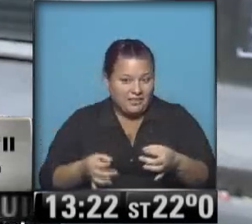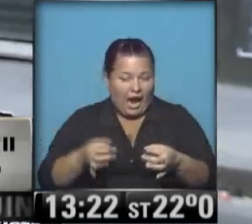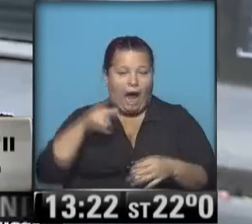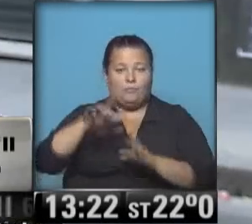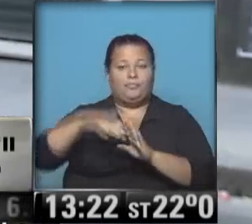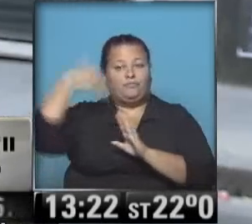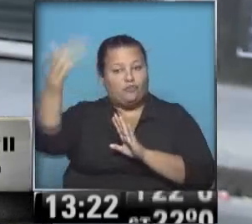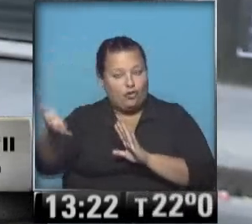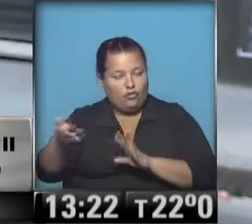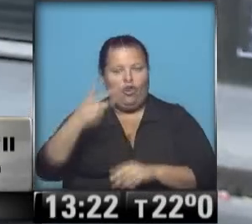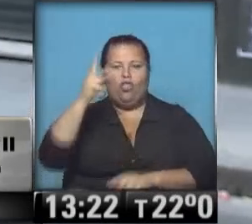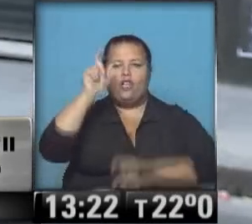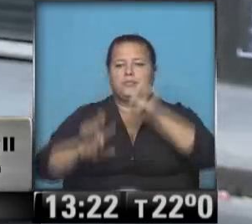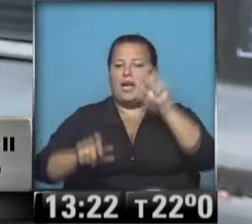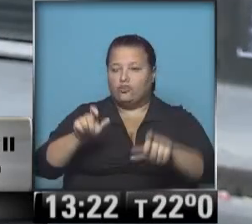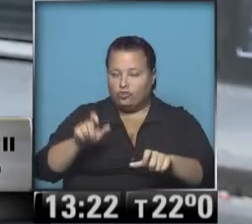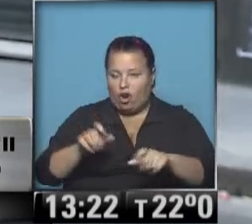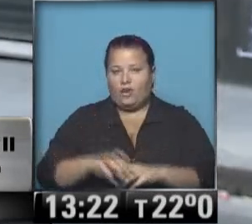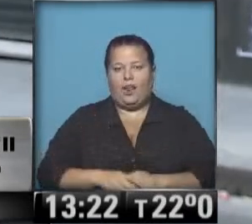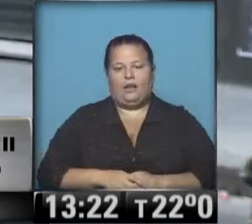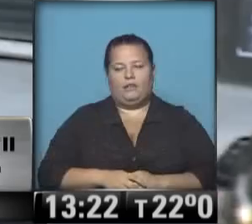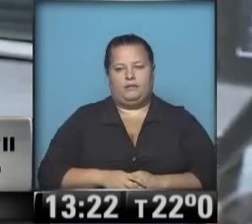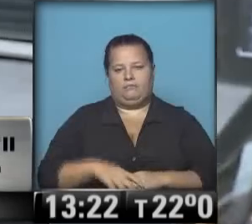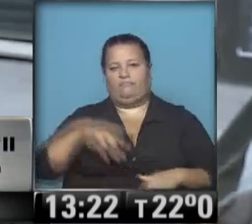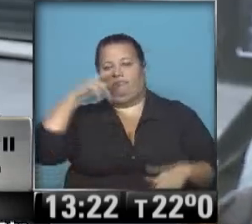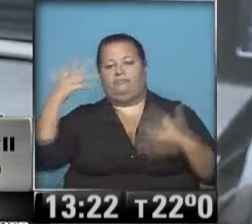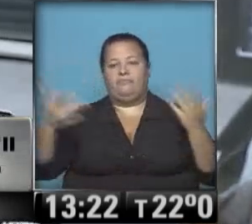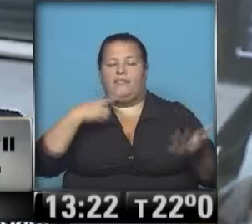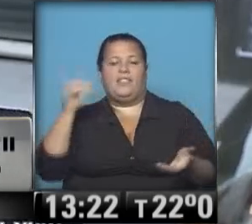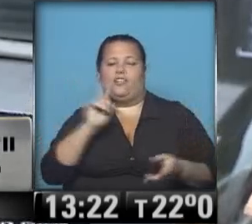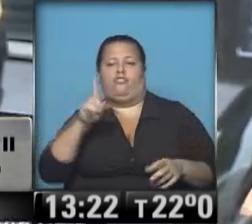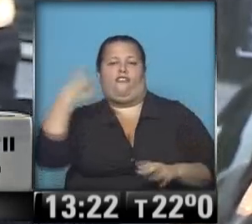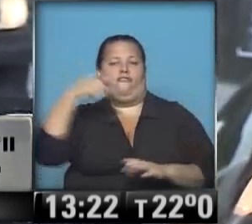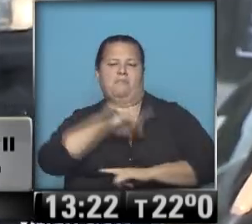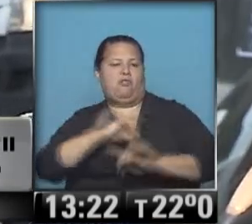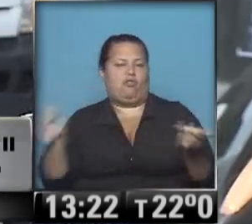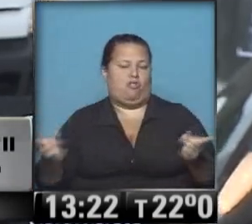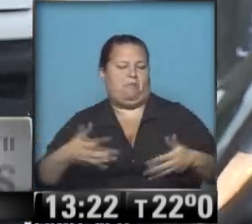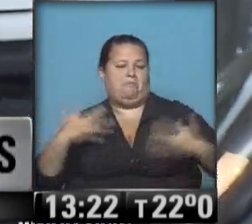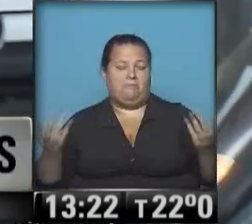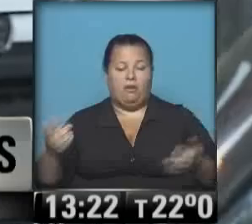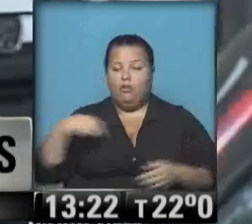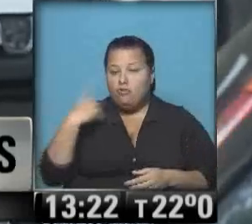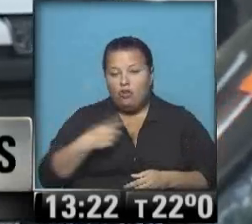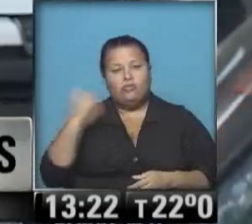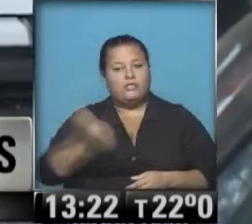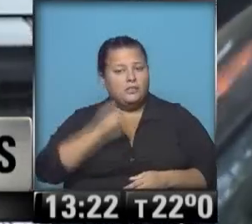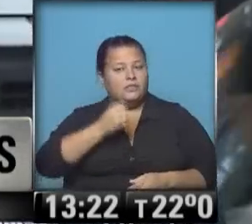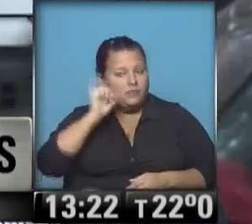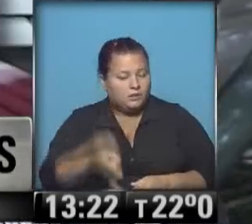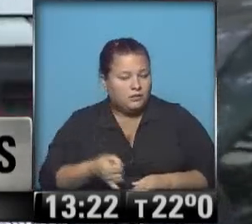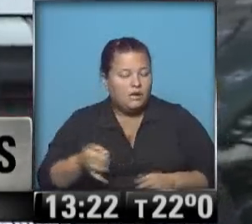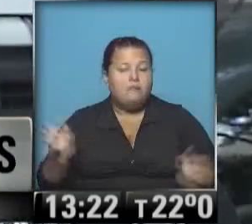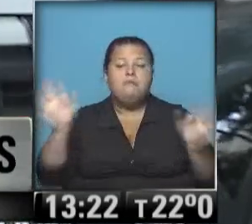ese otro lado había dos personas que airadamente nos decían que no íbamos a filmar de ninguna manera nosotros insistí vamos que sí De